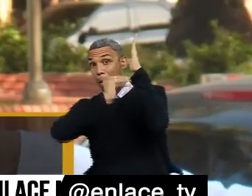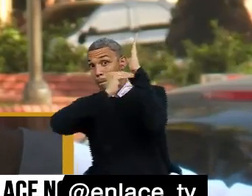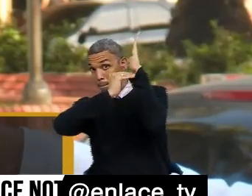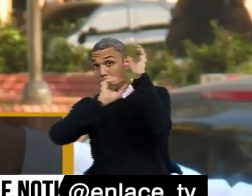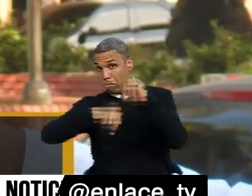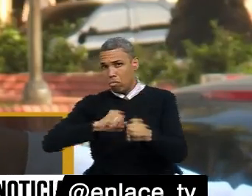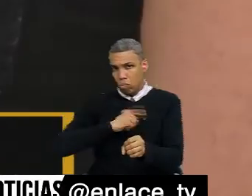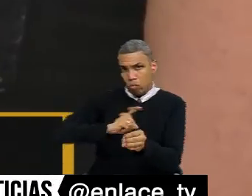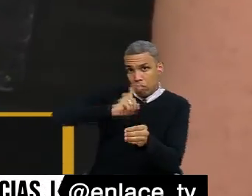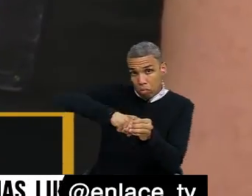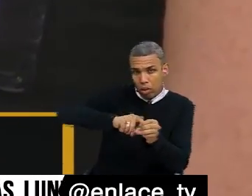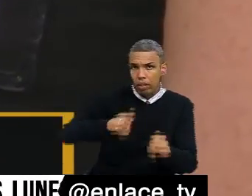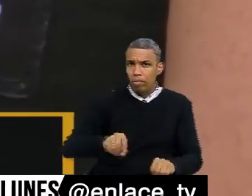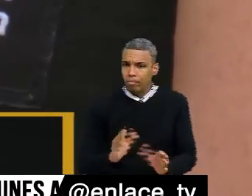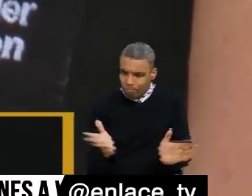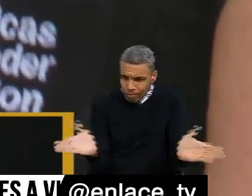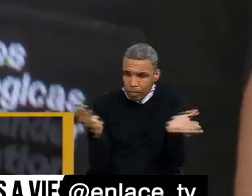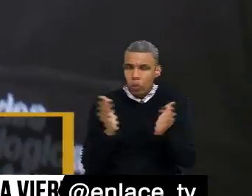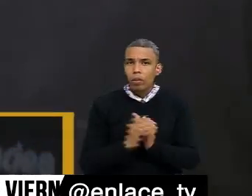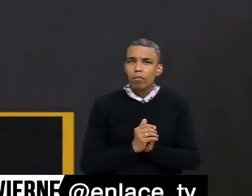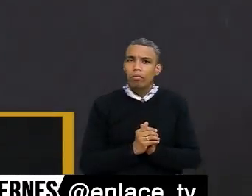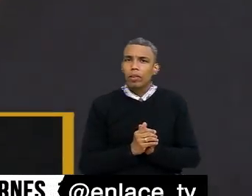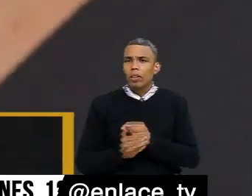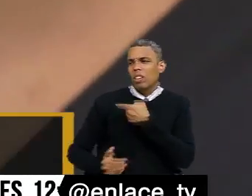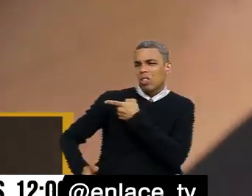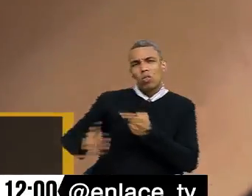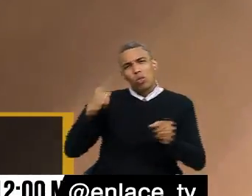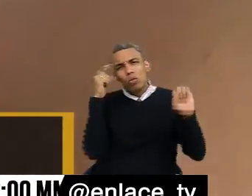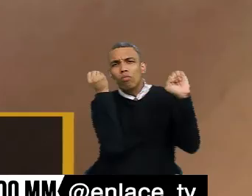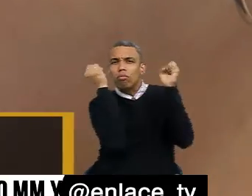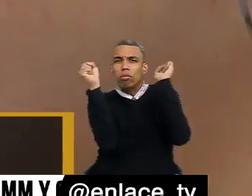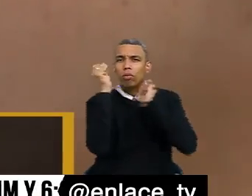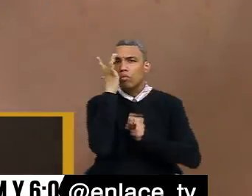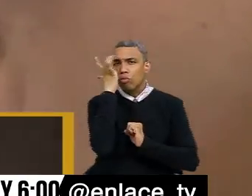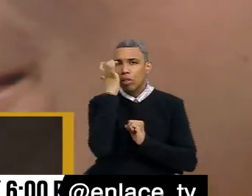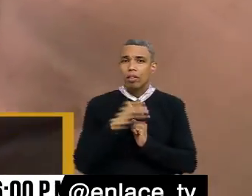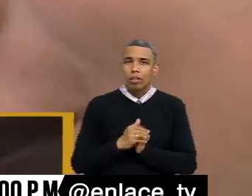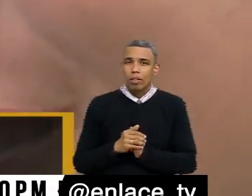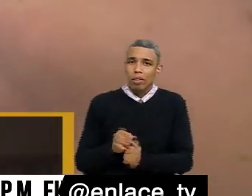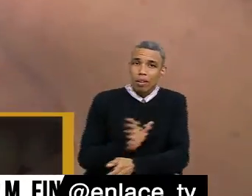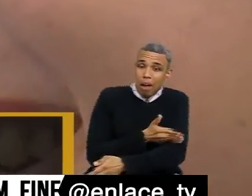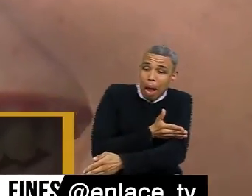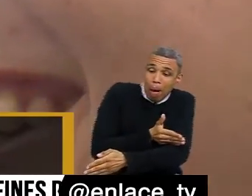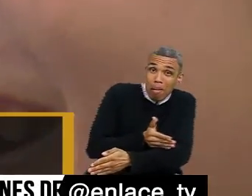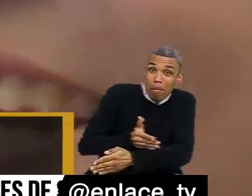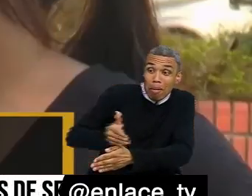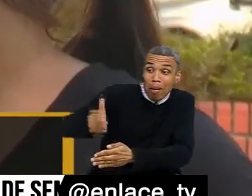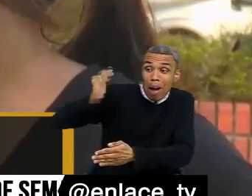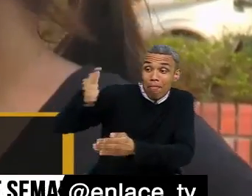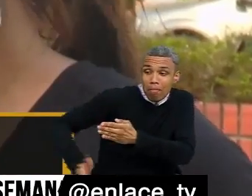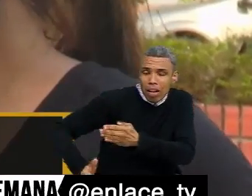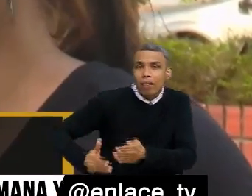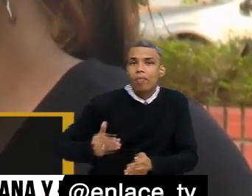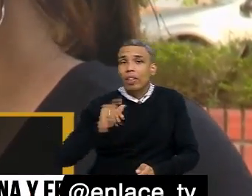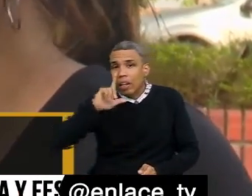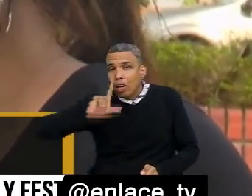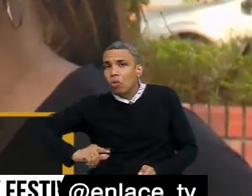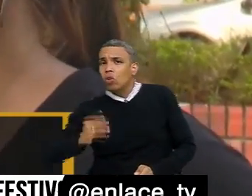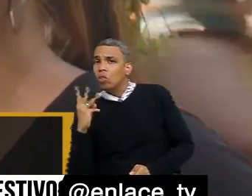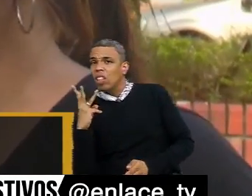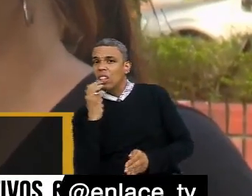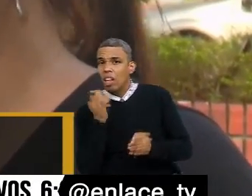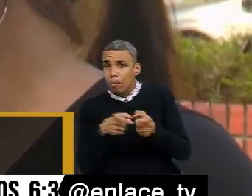esta oportunidad. La preocupación de los jóvenes radica en que el plazo para adelantar estas diligencias está por vencer, con la consecuencia adversa de perderse